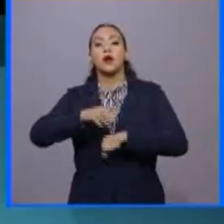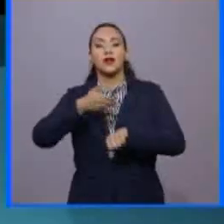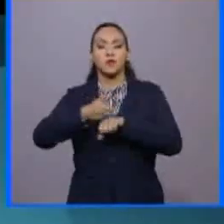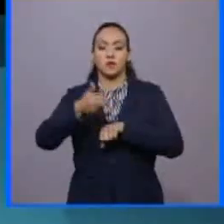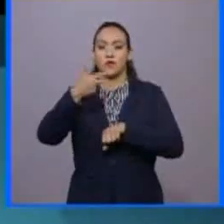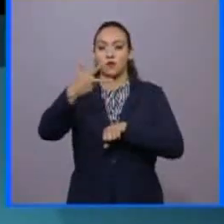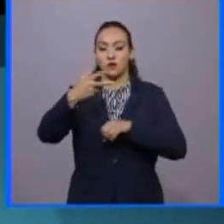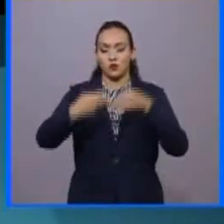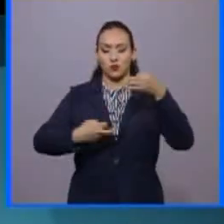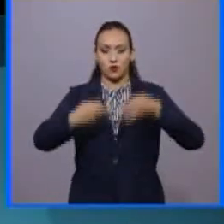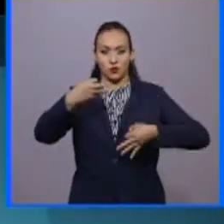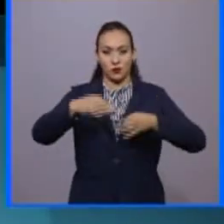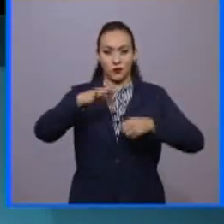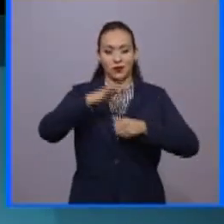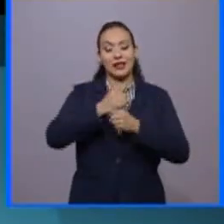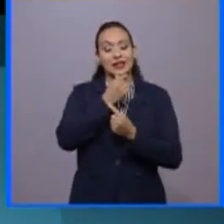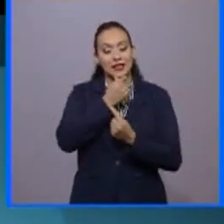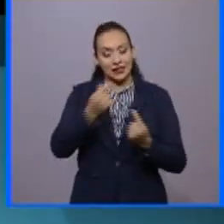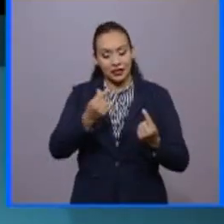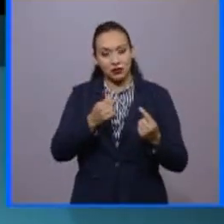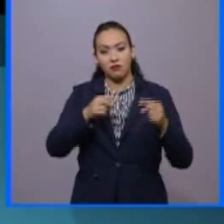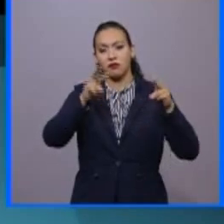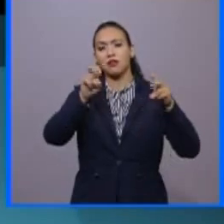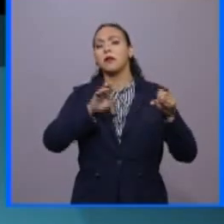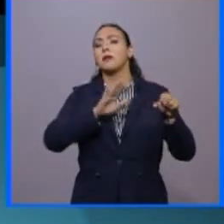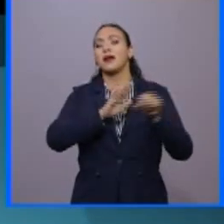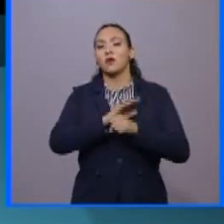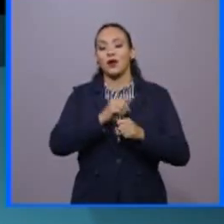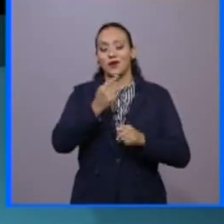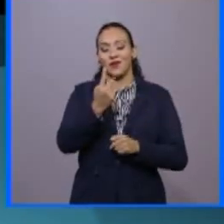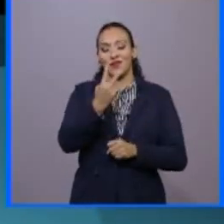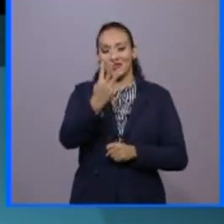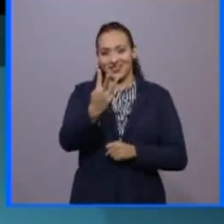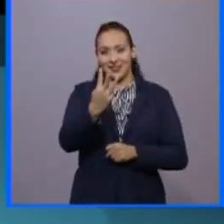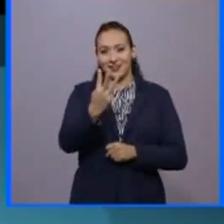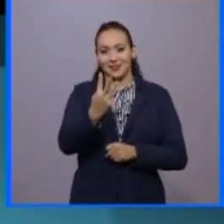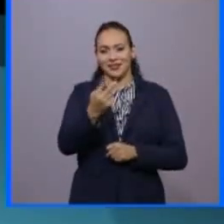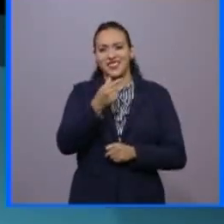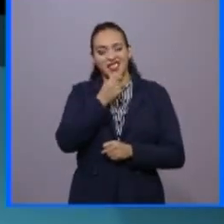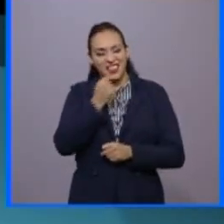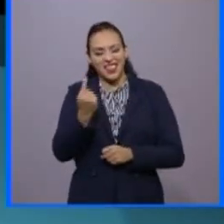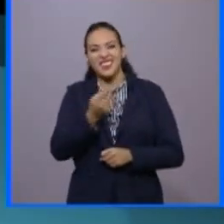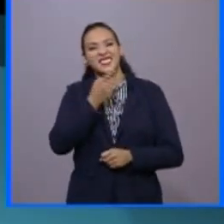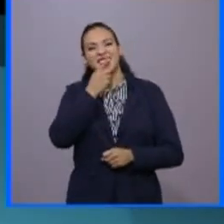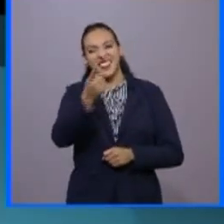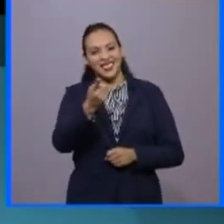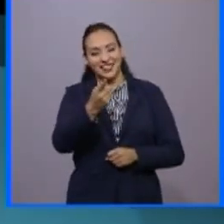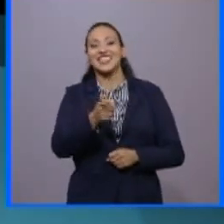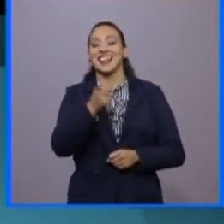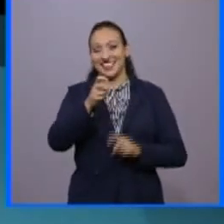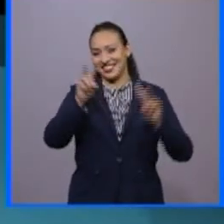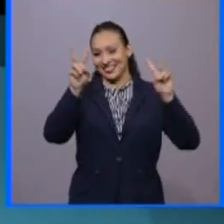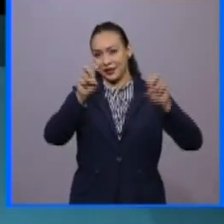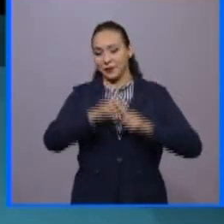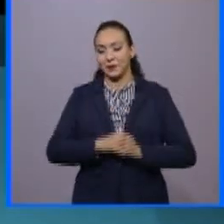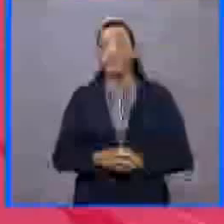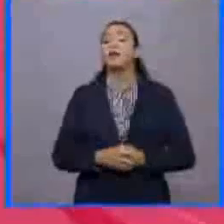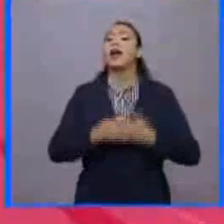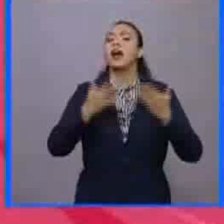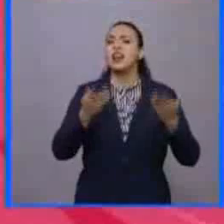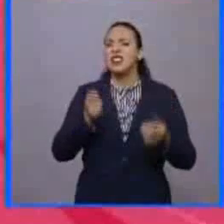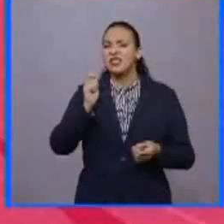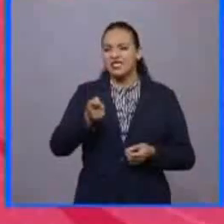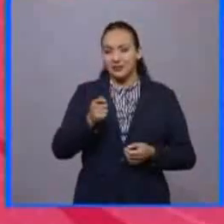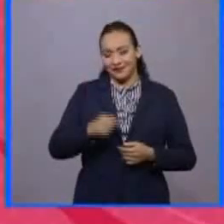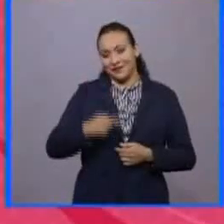edición del Tribunal Electoral Infantil con el lema 1-2-3, ¿qué dice la niñez mexicana? El ejercicio con